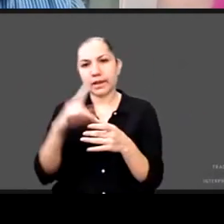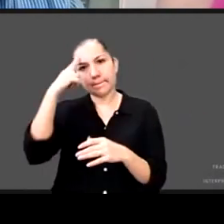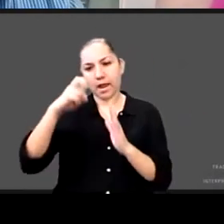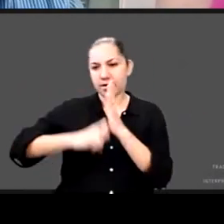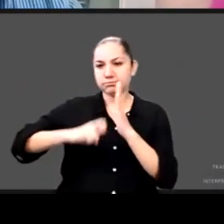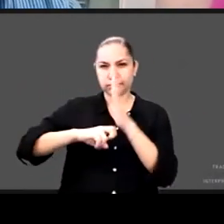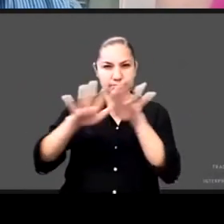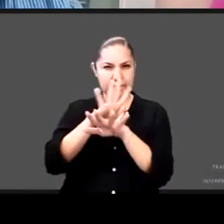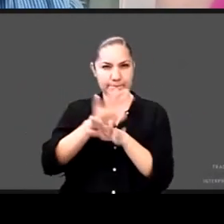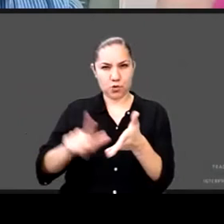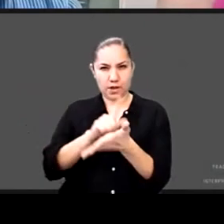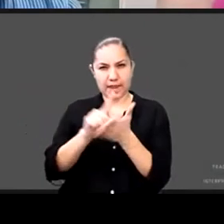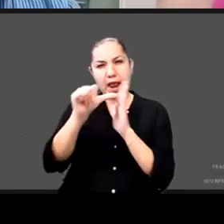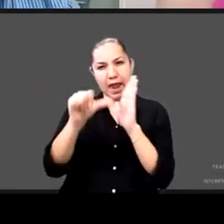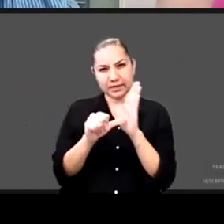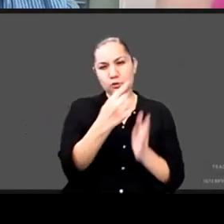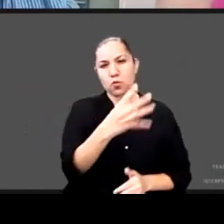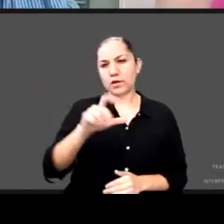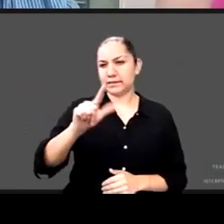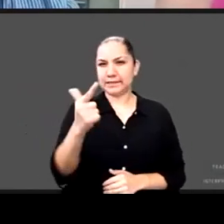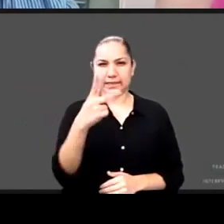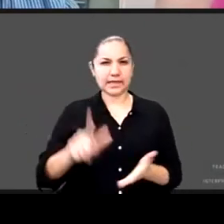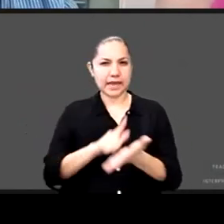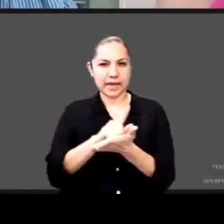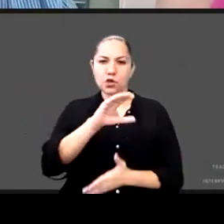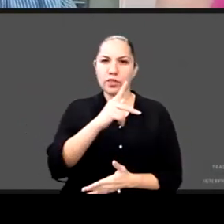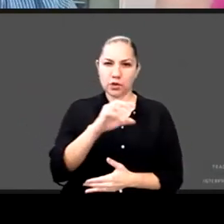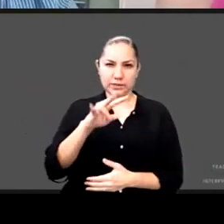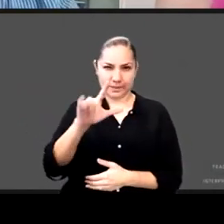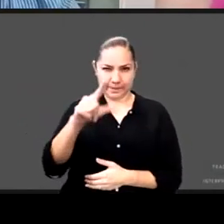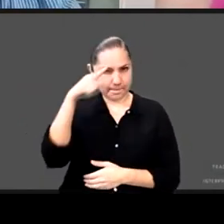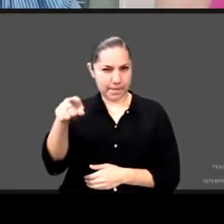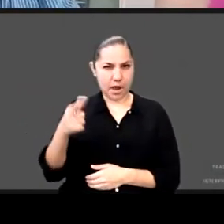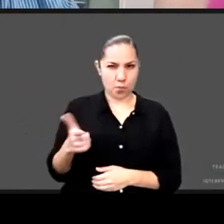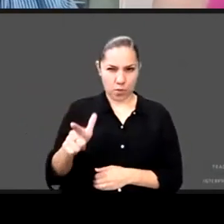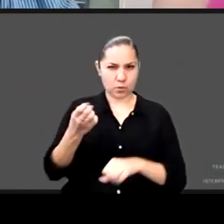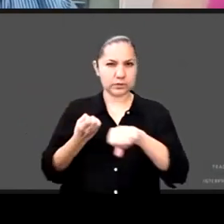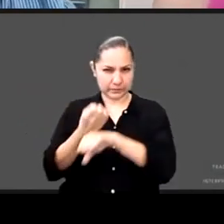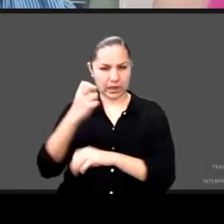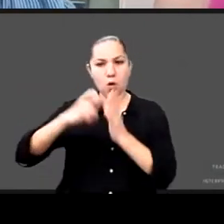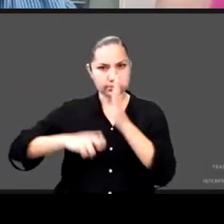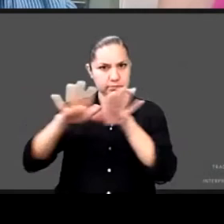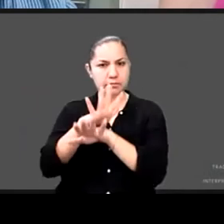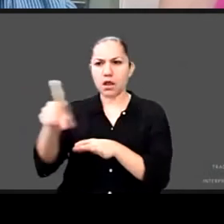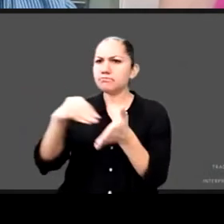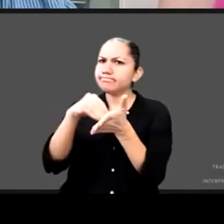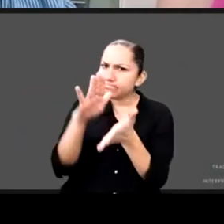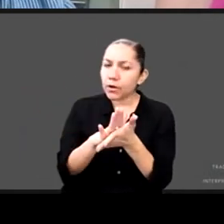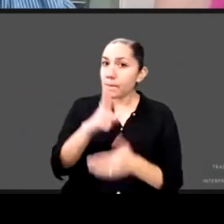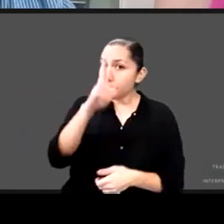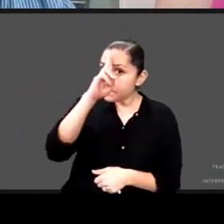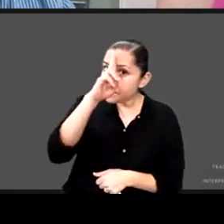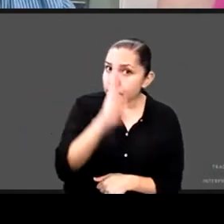del artículo 477 del Código Civil para el Estado de Guanajuato, el cual establece la prohibición del castigo corporal y